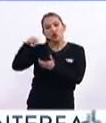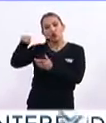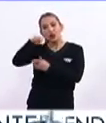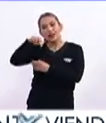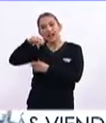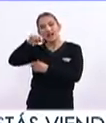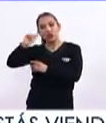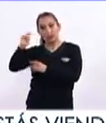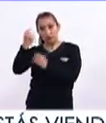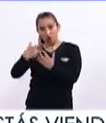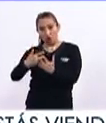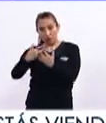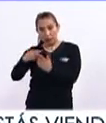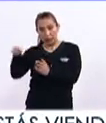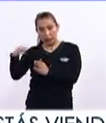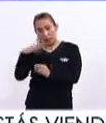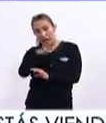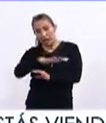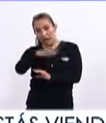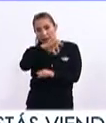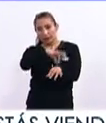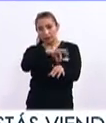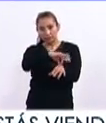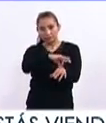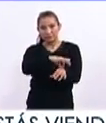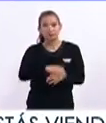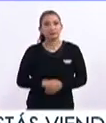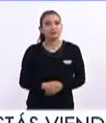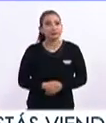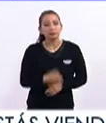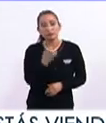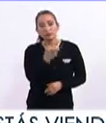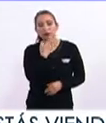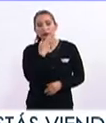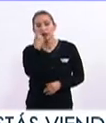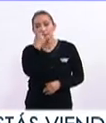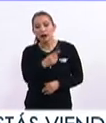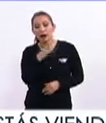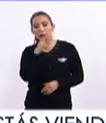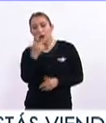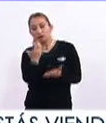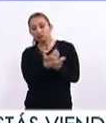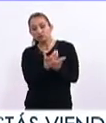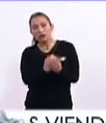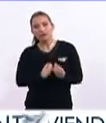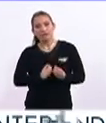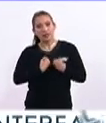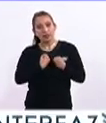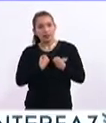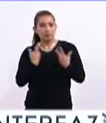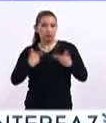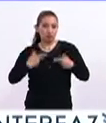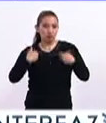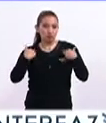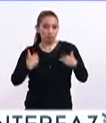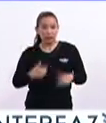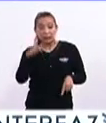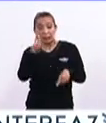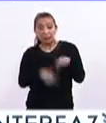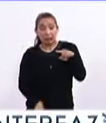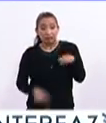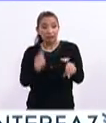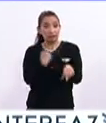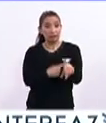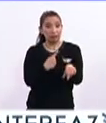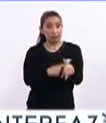la nanotecnología en el campo médico y es empleada para mejorar la calidad de vida de los seres humanos, combatiendo